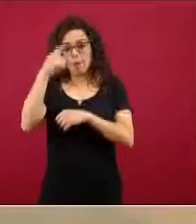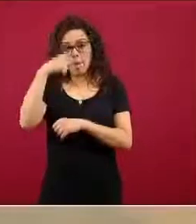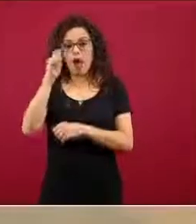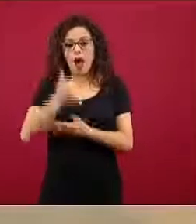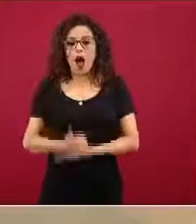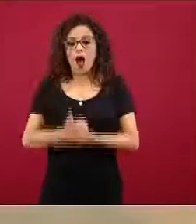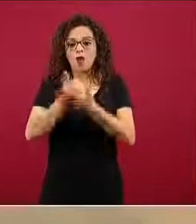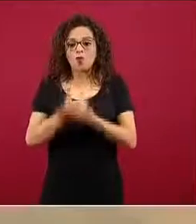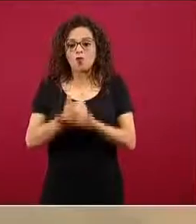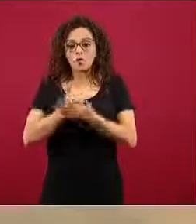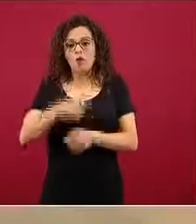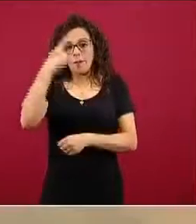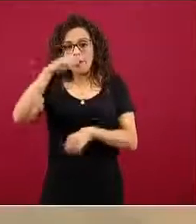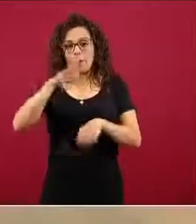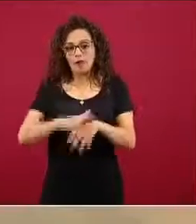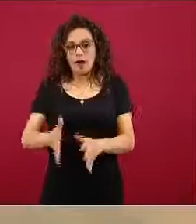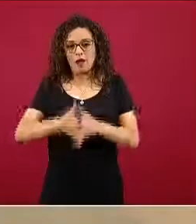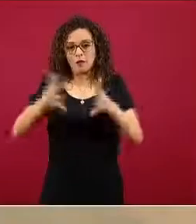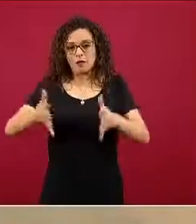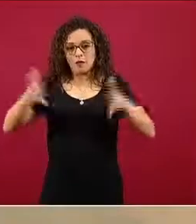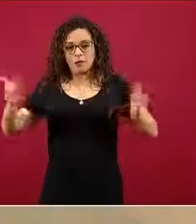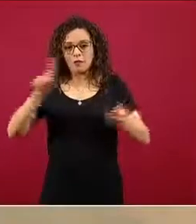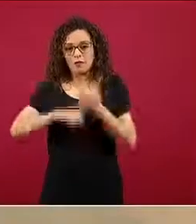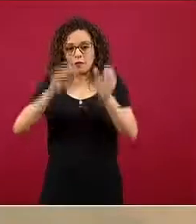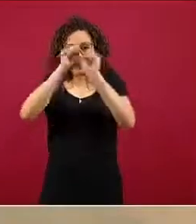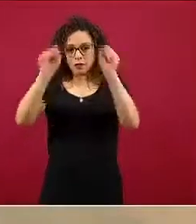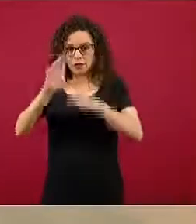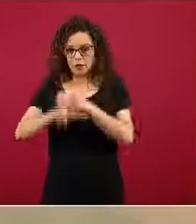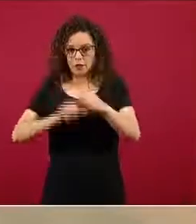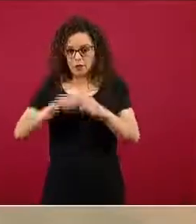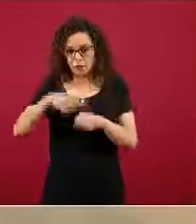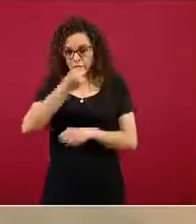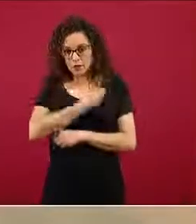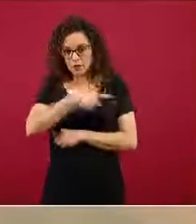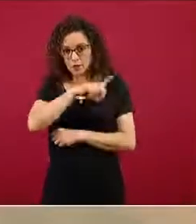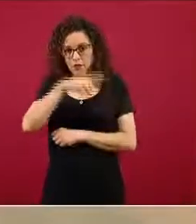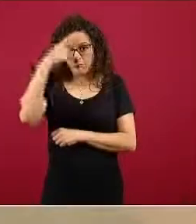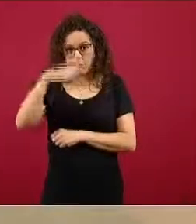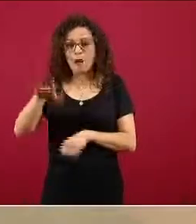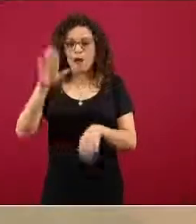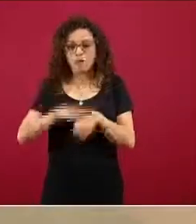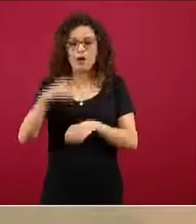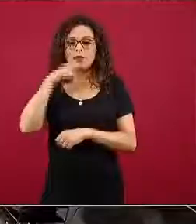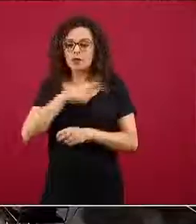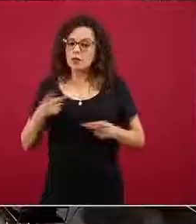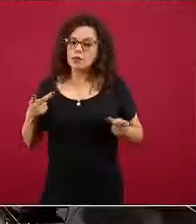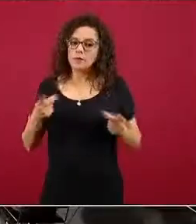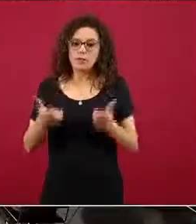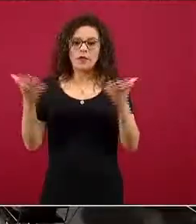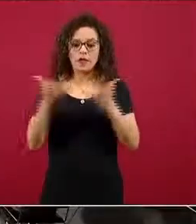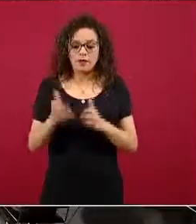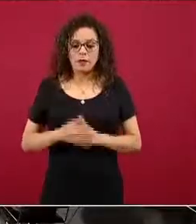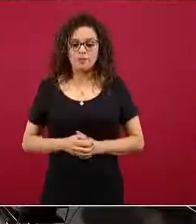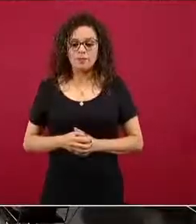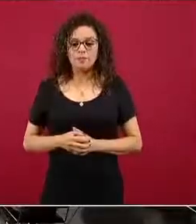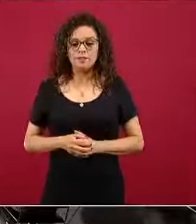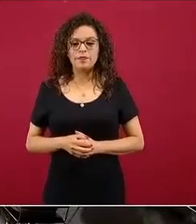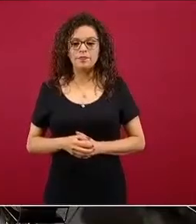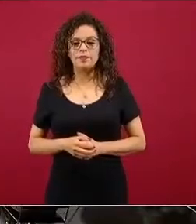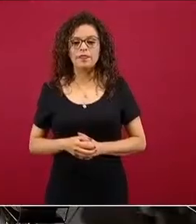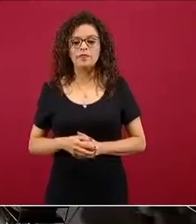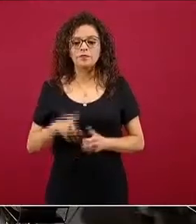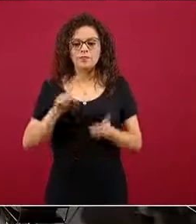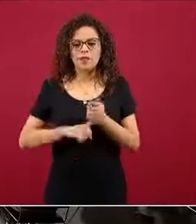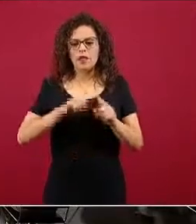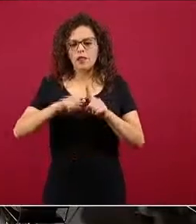expandir la capacidad del Sistema Nacional de Salud para realizar esto de manera expedita. Hay distintas actividades, la propia actividad de